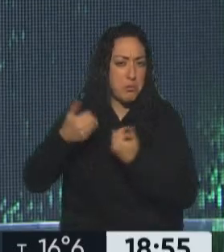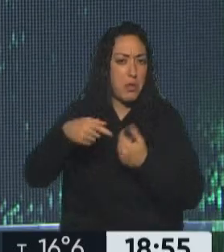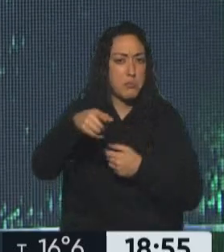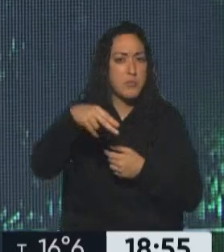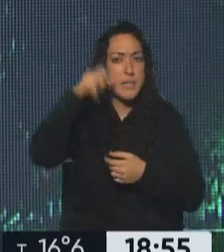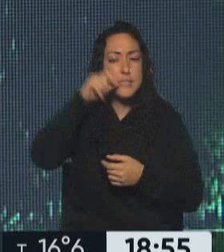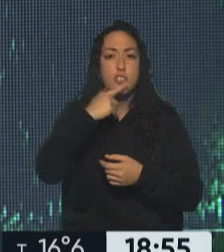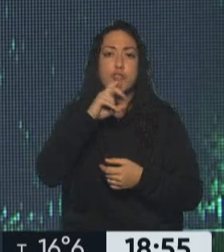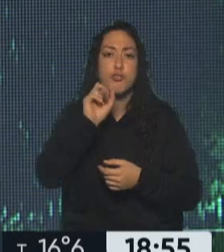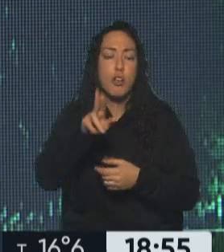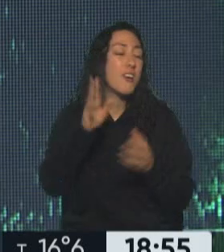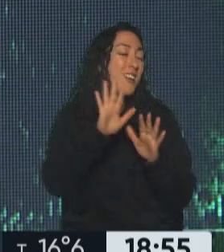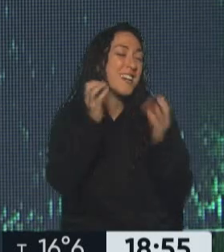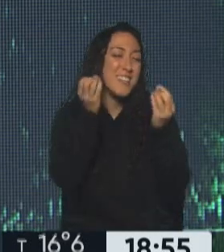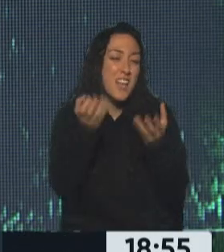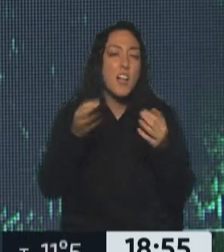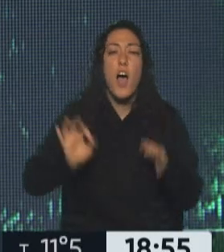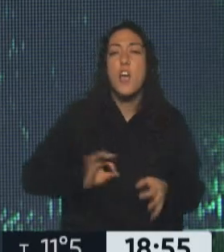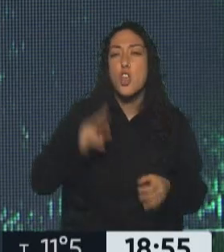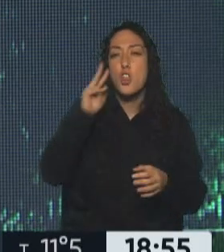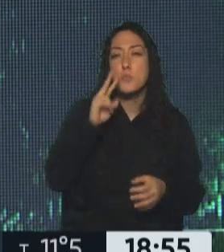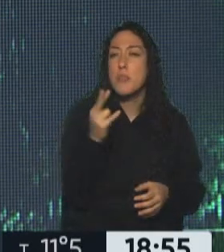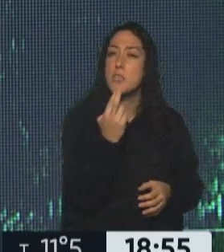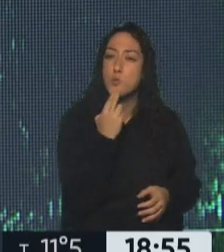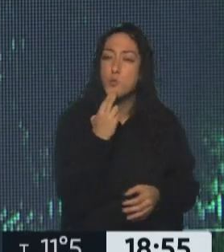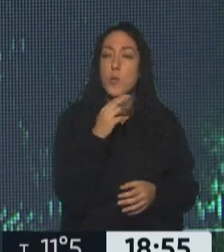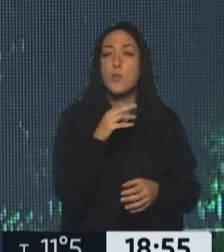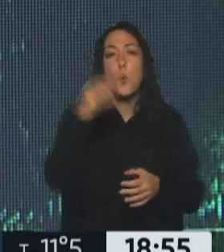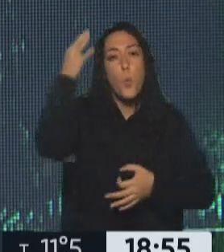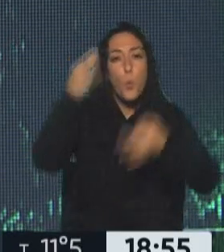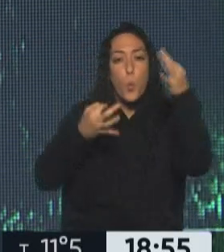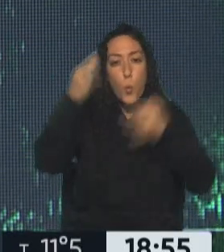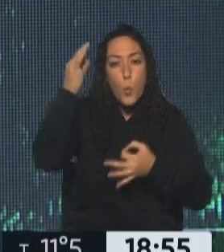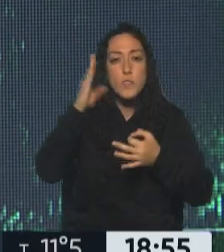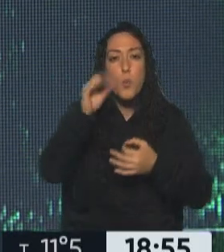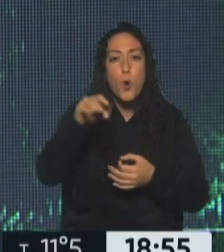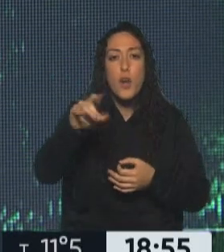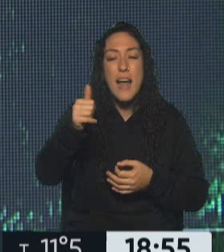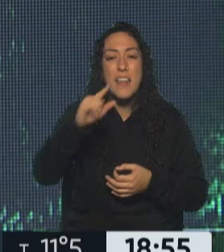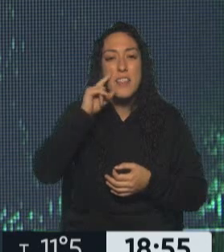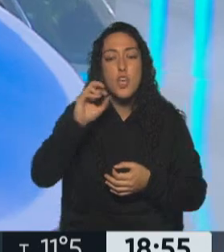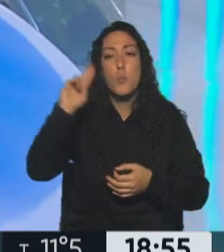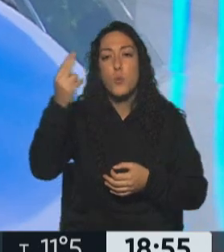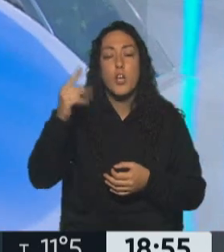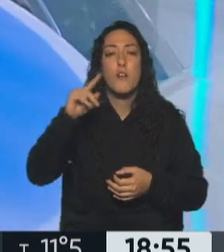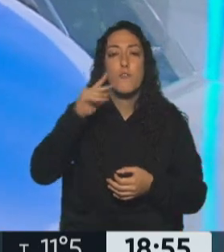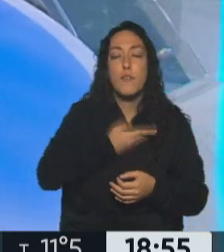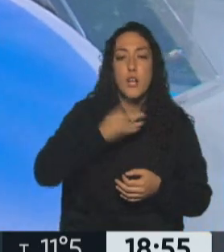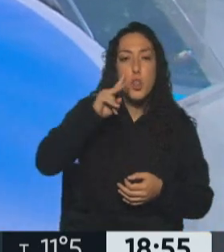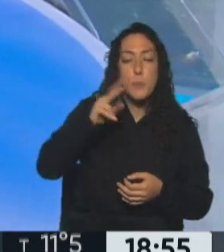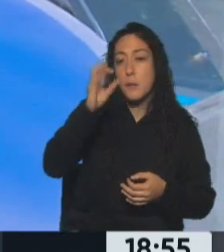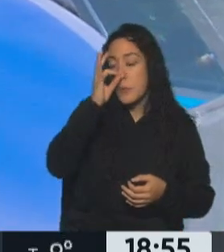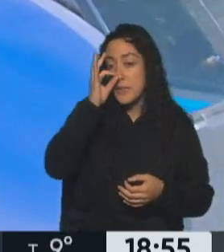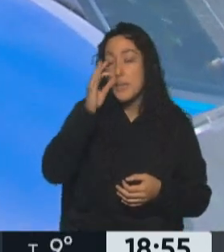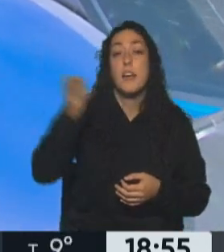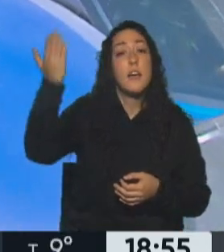tardes. Felicitas. En el año 2019, el juez Claudio Bonadío murió en febrero del 2020. En 2019, cuando Alejo